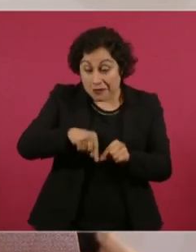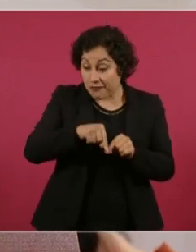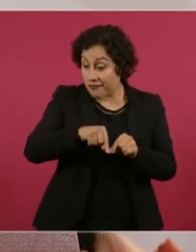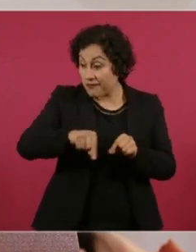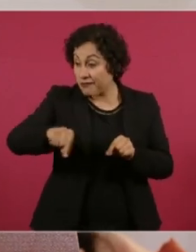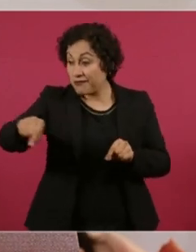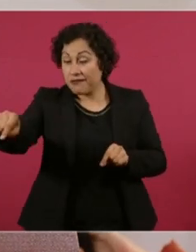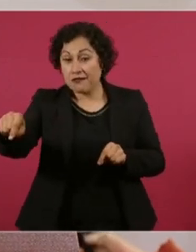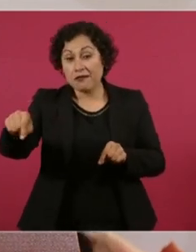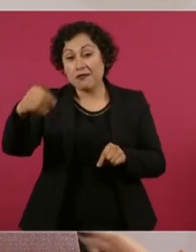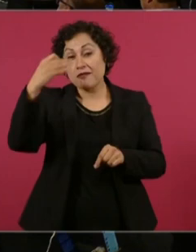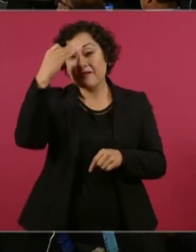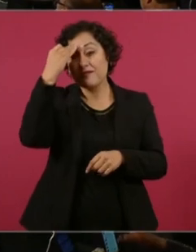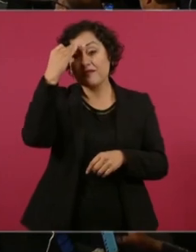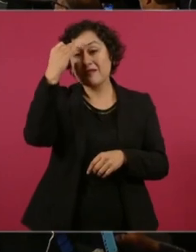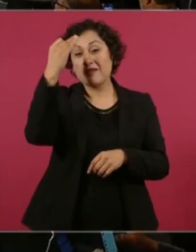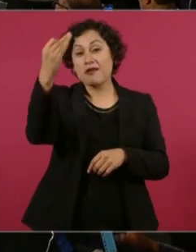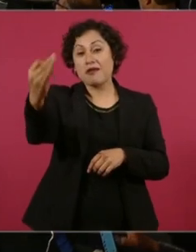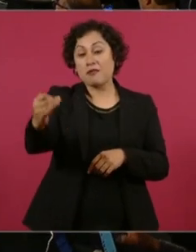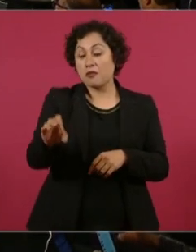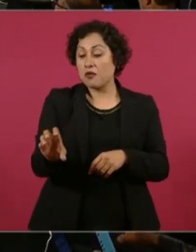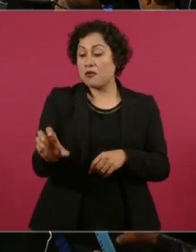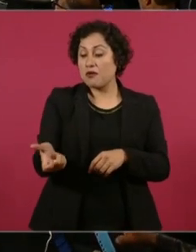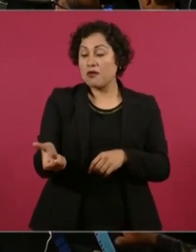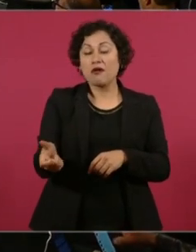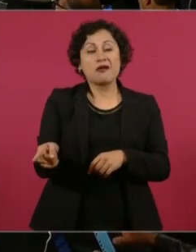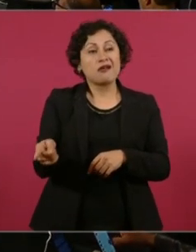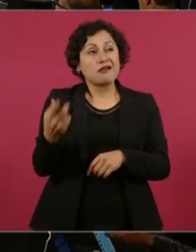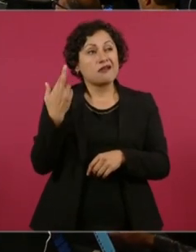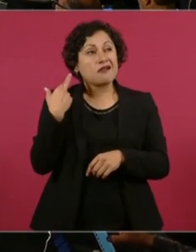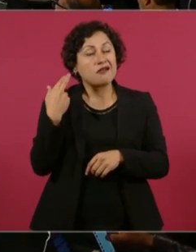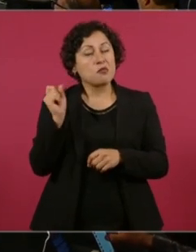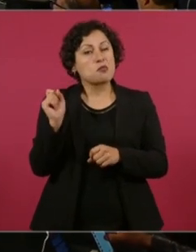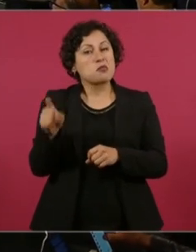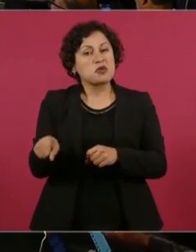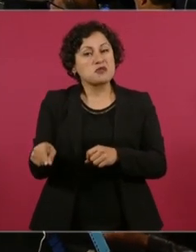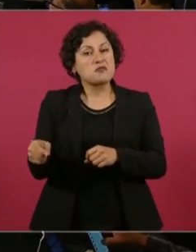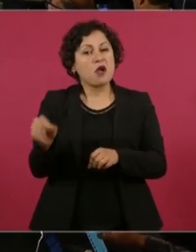cambie es lo mismo. Pero miren eso.